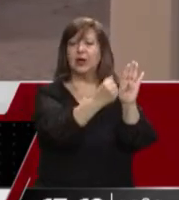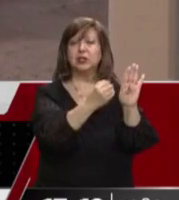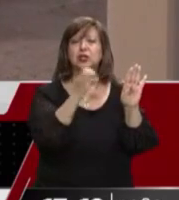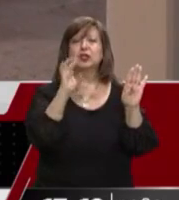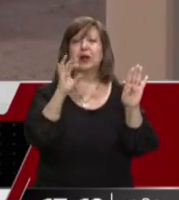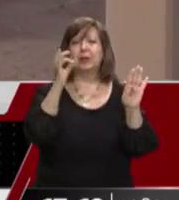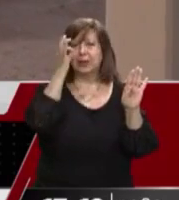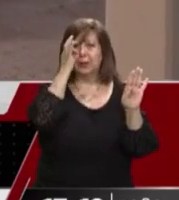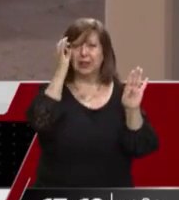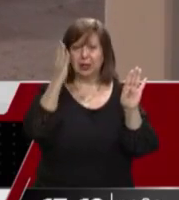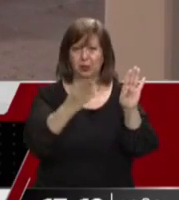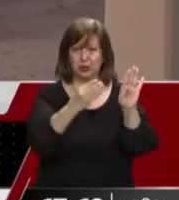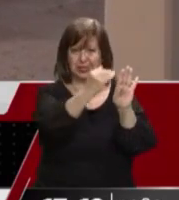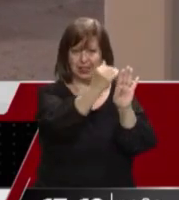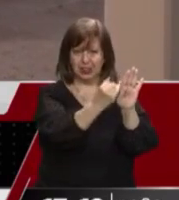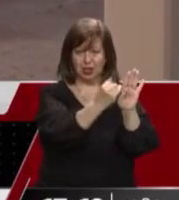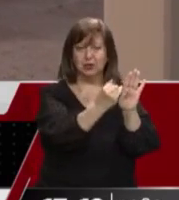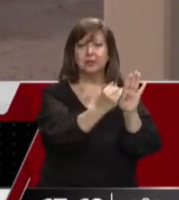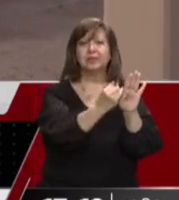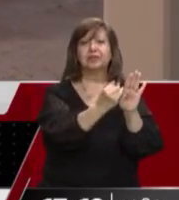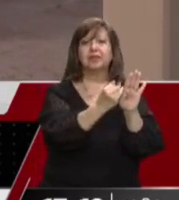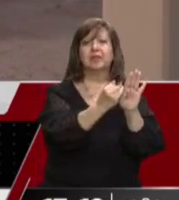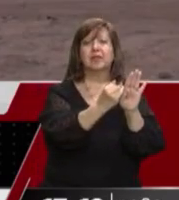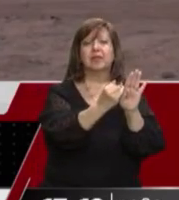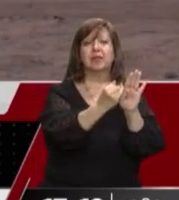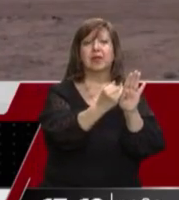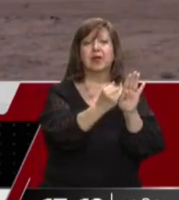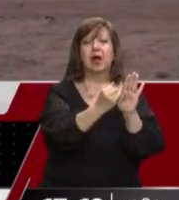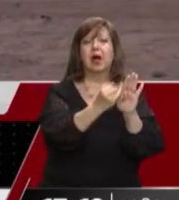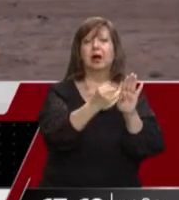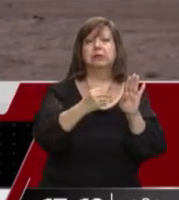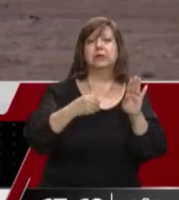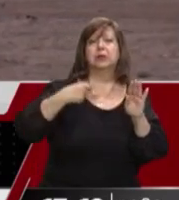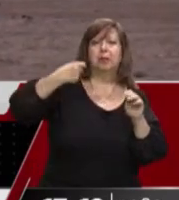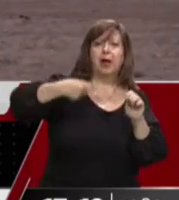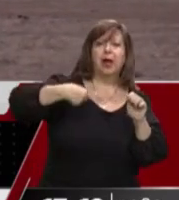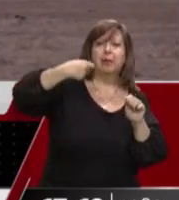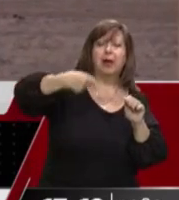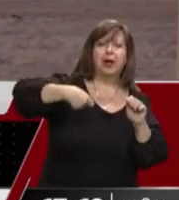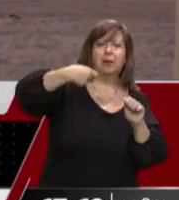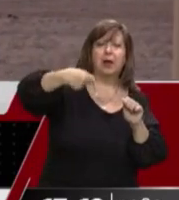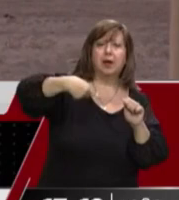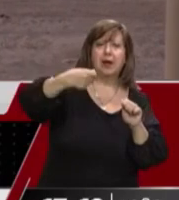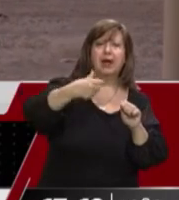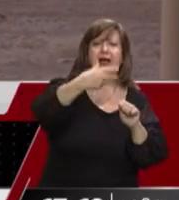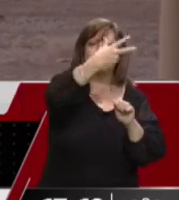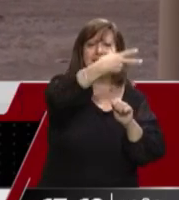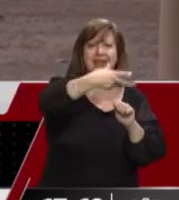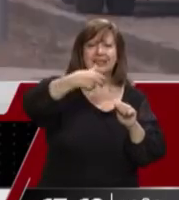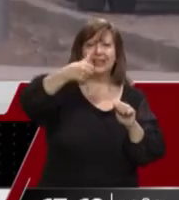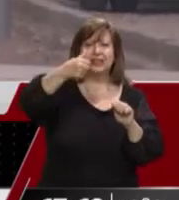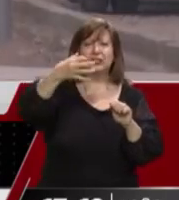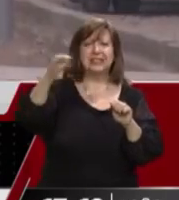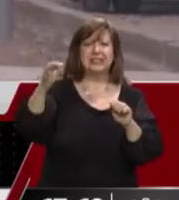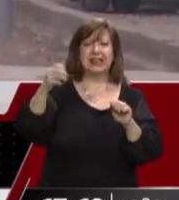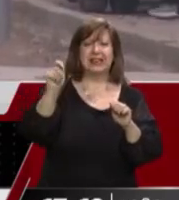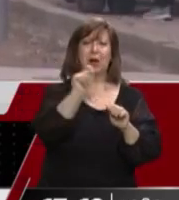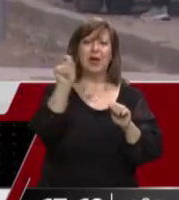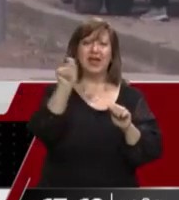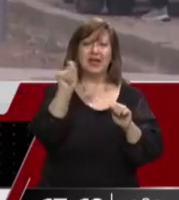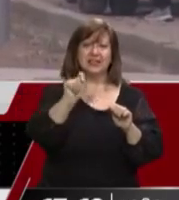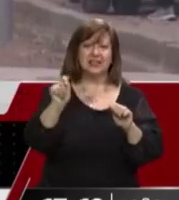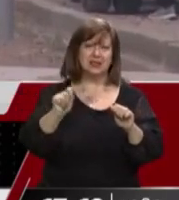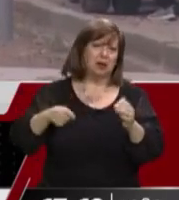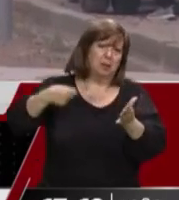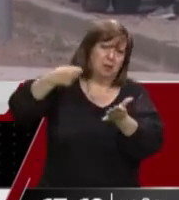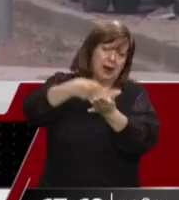de lo que declare. El plazo es de 360 meses, o sea que hay que sacar la cuenta en años. Y